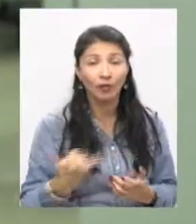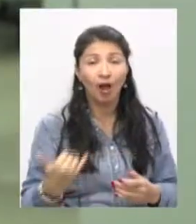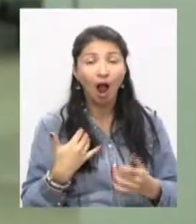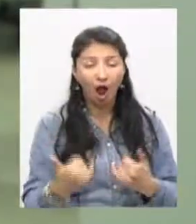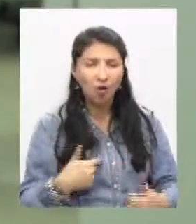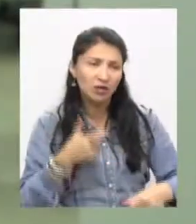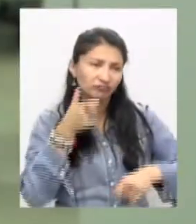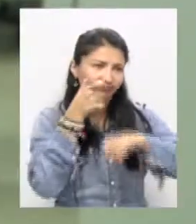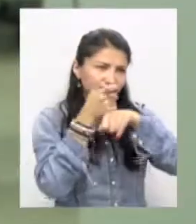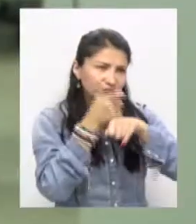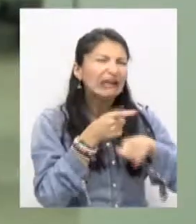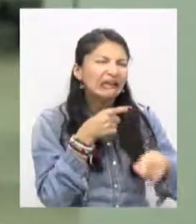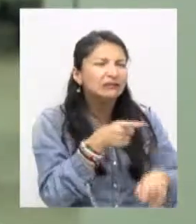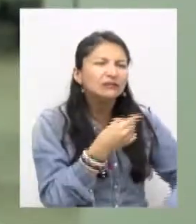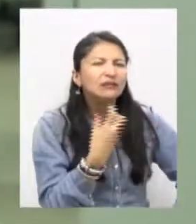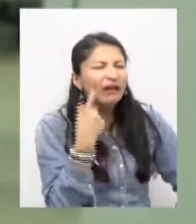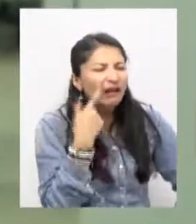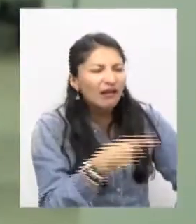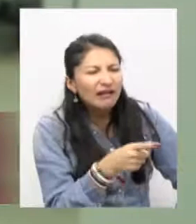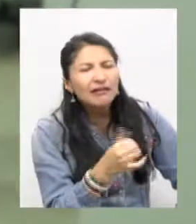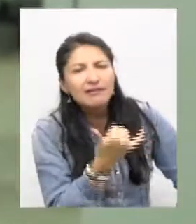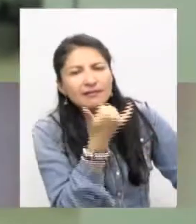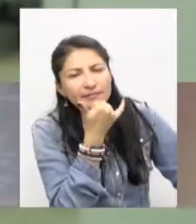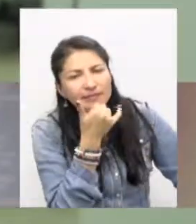auditoría precisamente buscará identificar